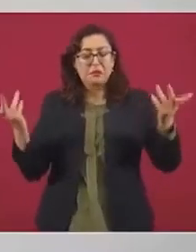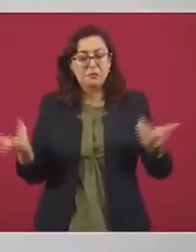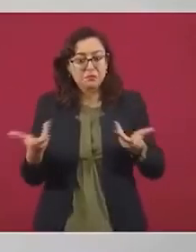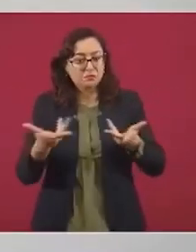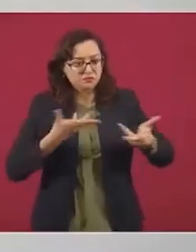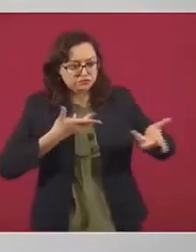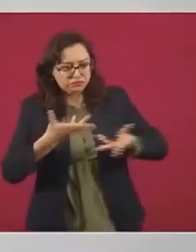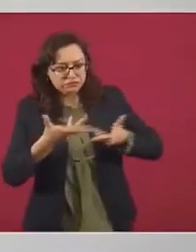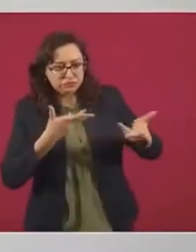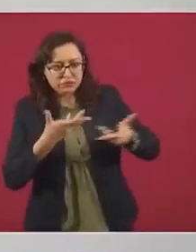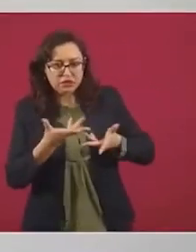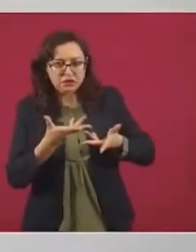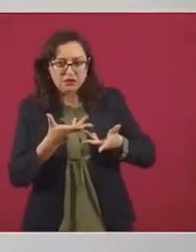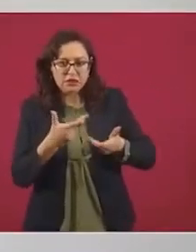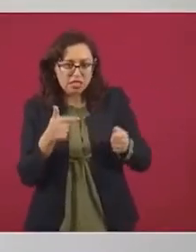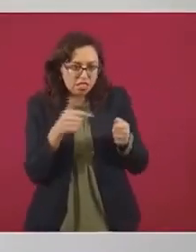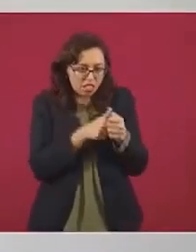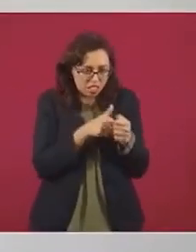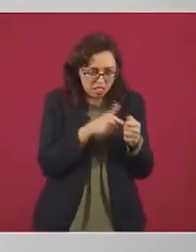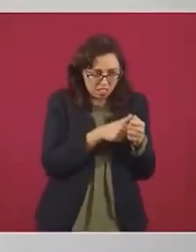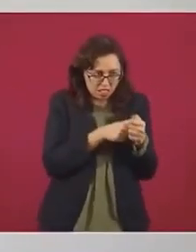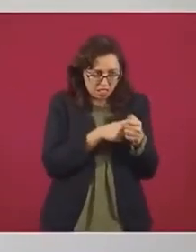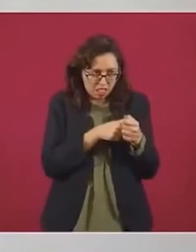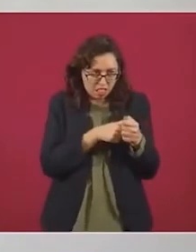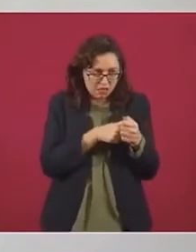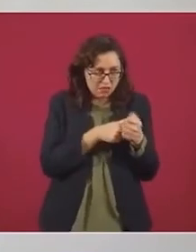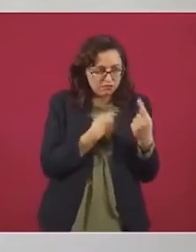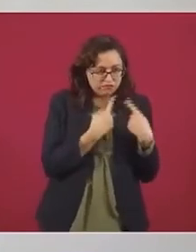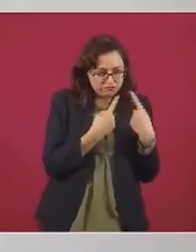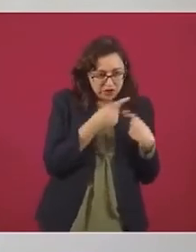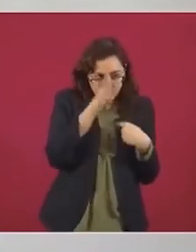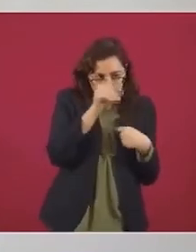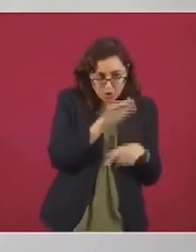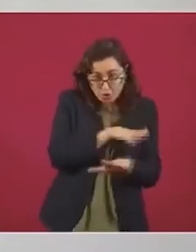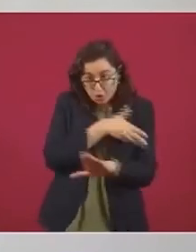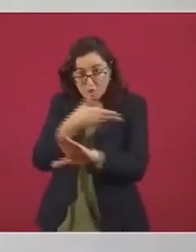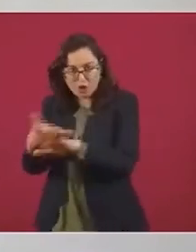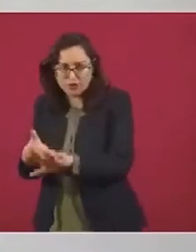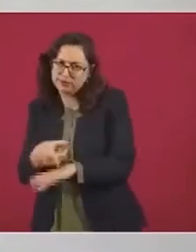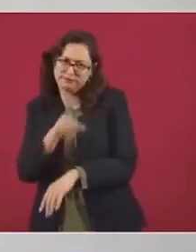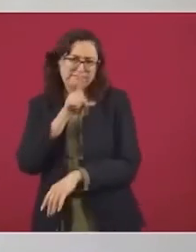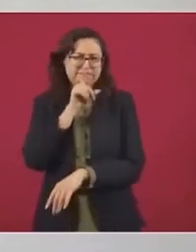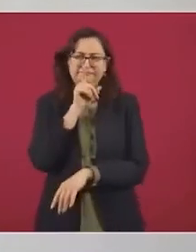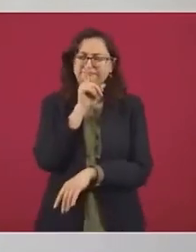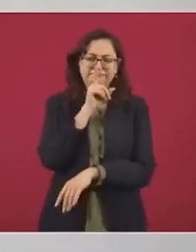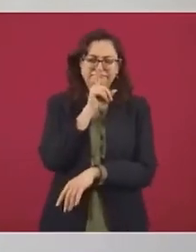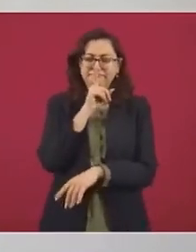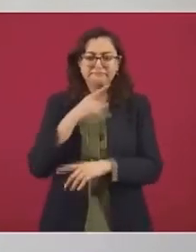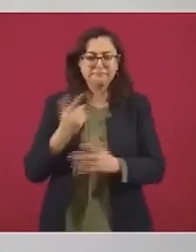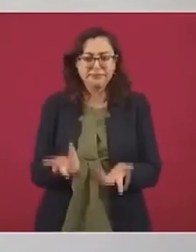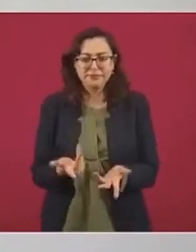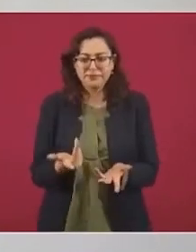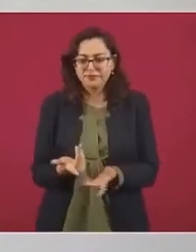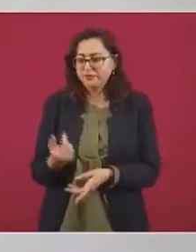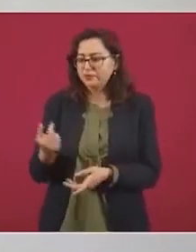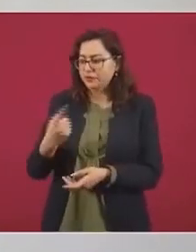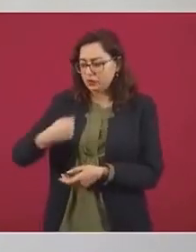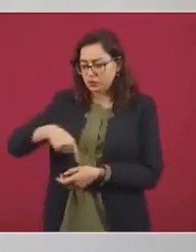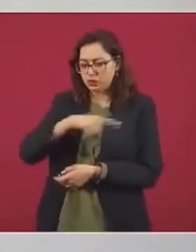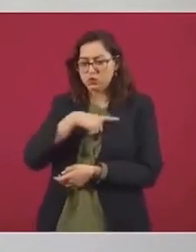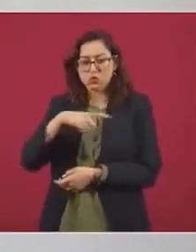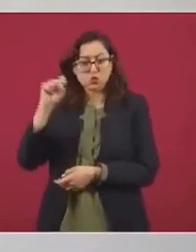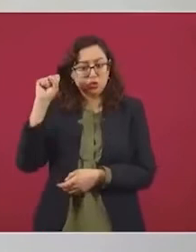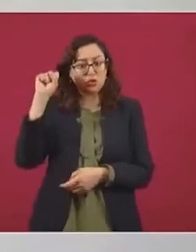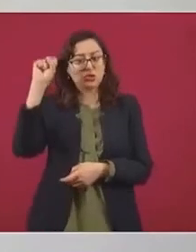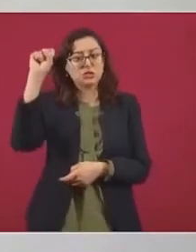a convenios que afecten a los trabajadores, que los sindicatos tenemos distintas formas de manejar las cosas, pero